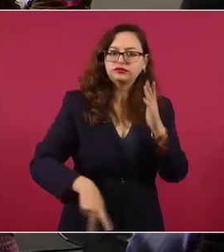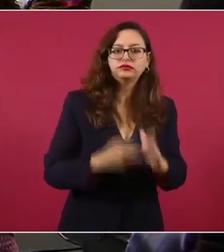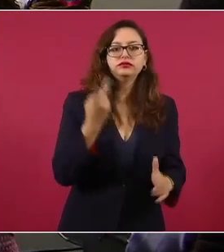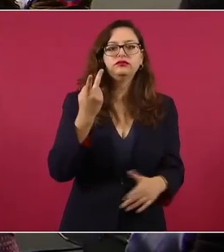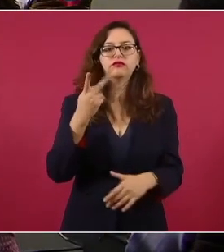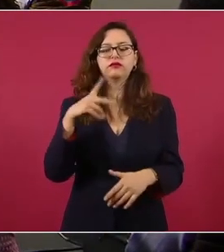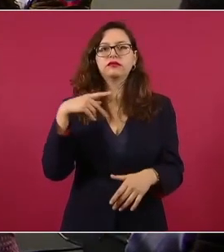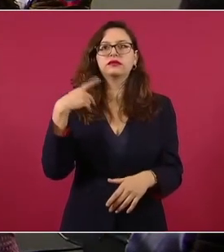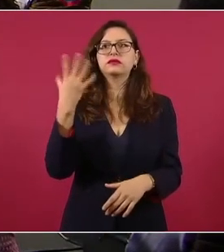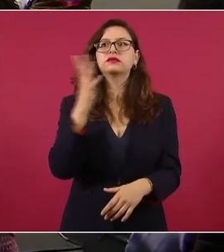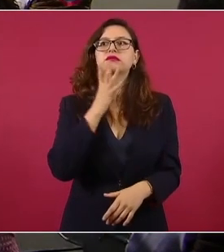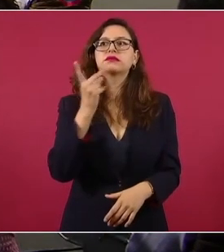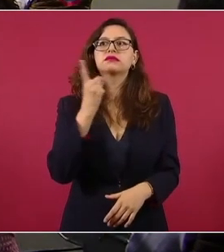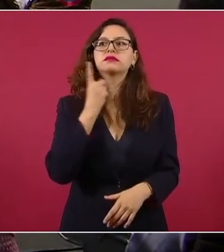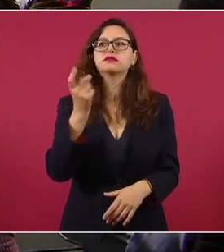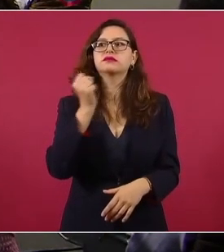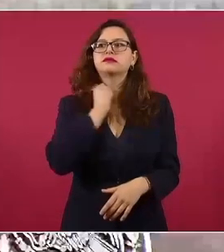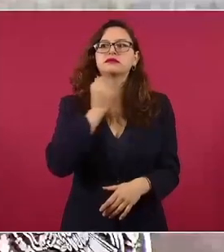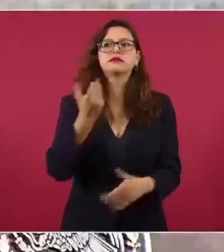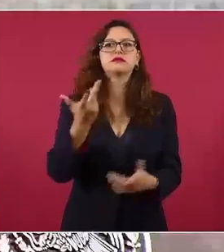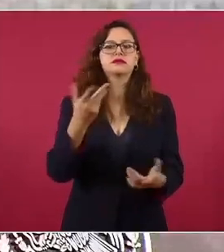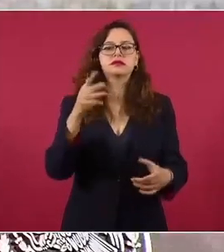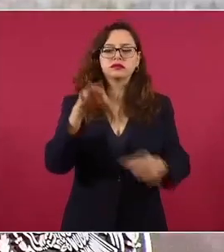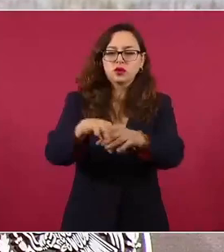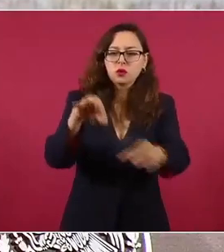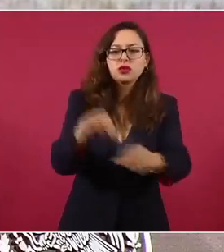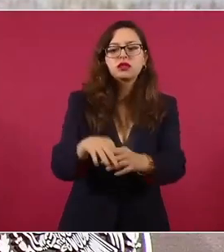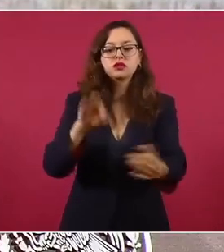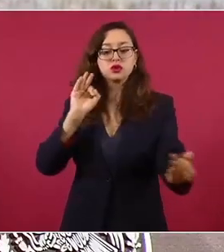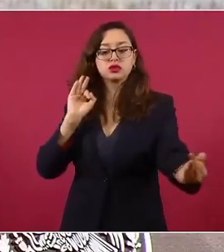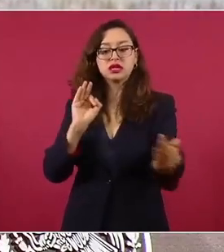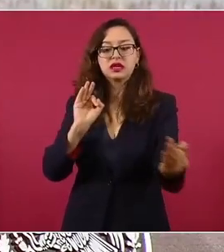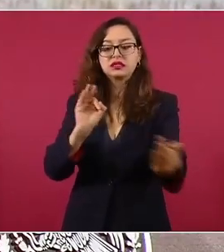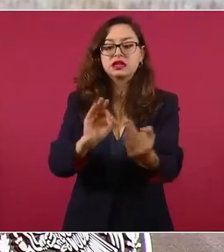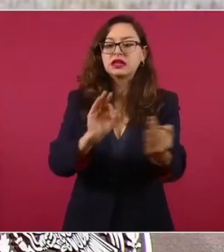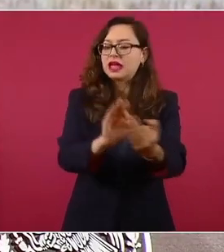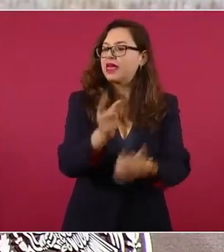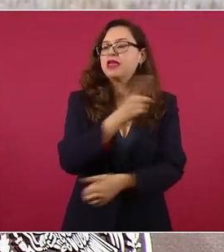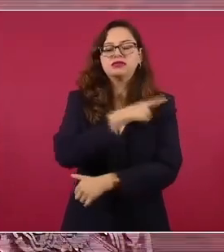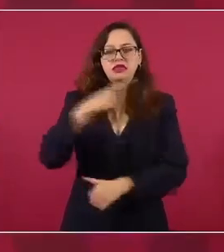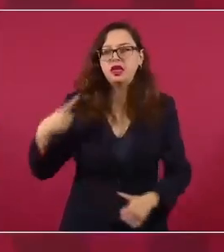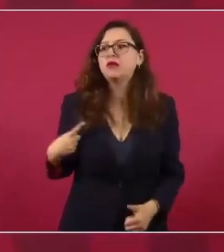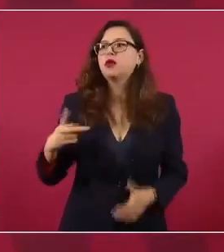votaciones en el Congreso o por cualquier otro motivo,